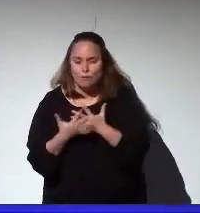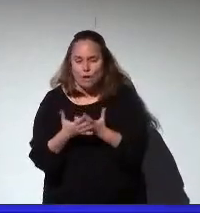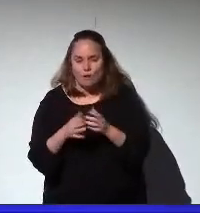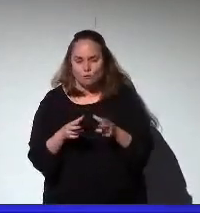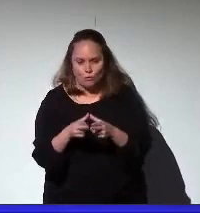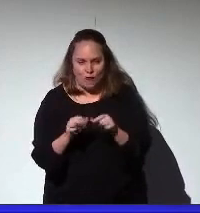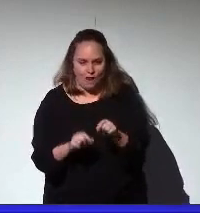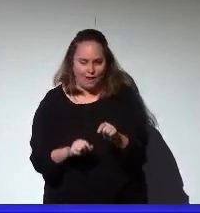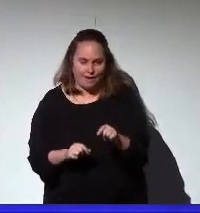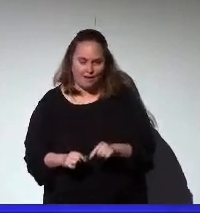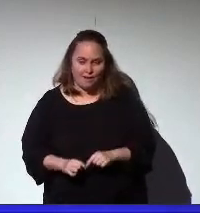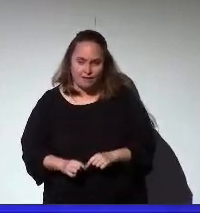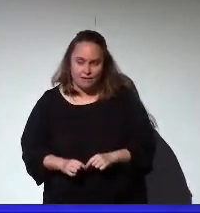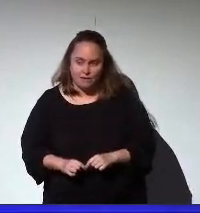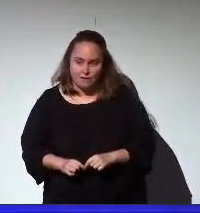sí quiero decir